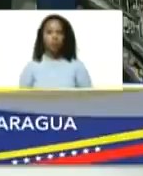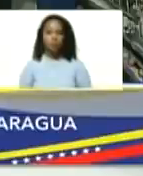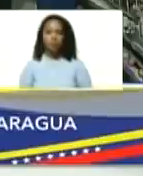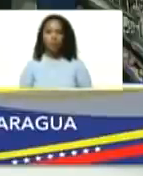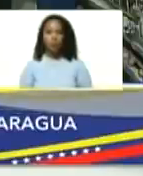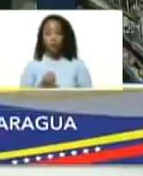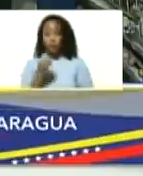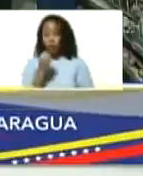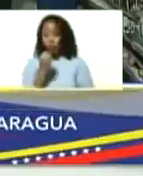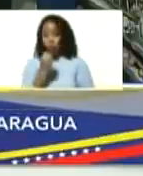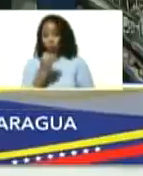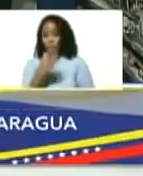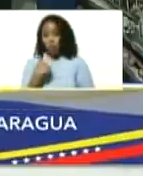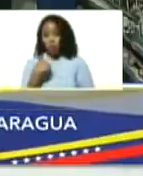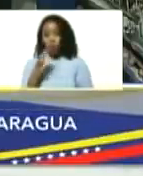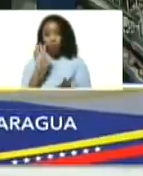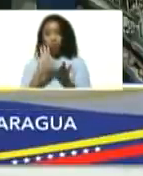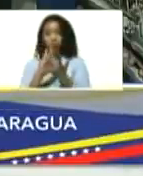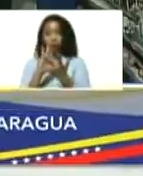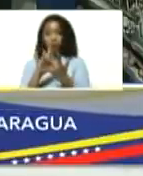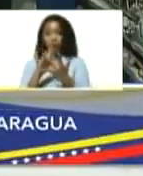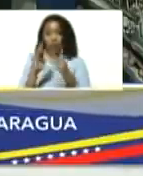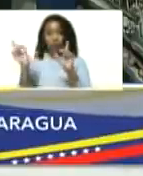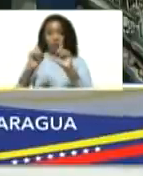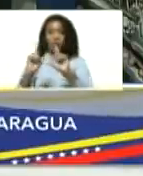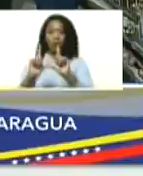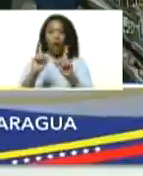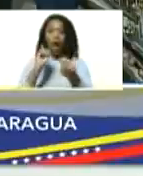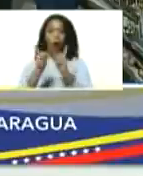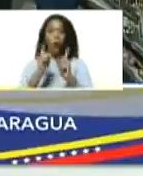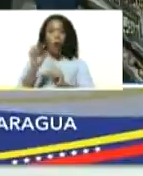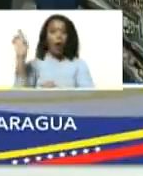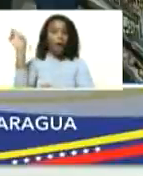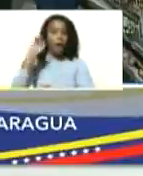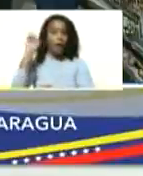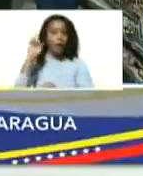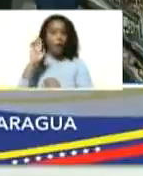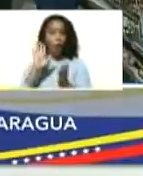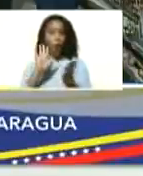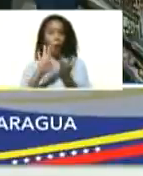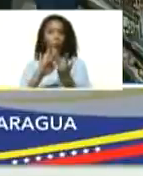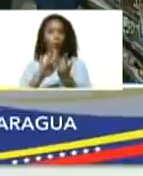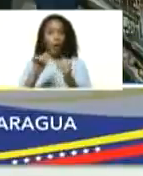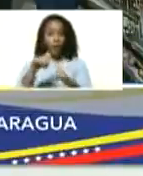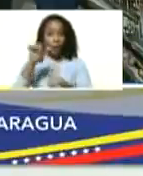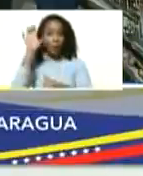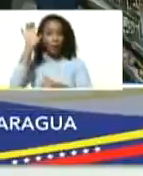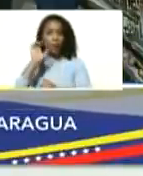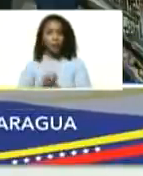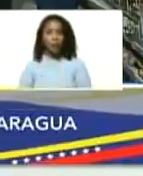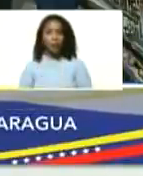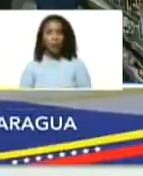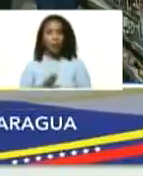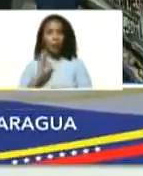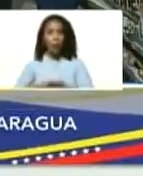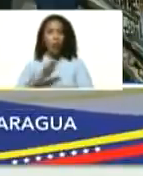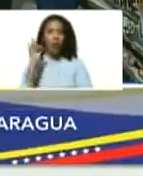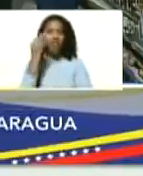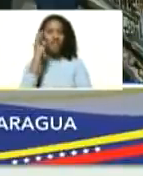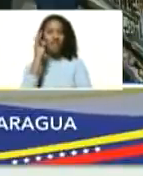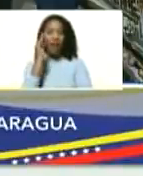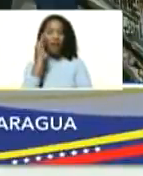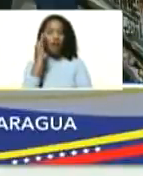estamos transmitiendo por televisión algunas radios se pegan en el país por facebook